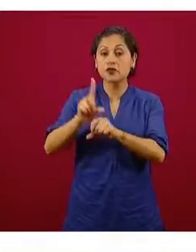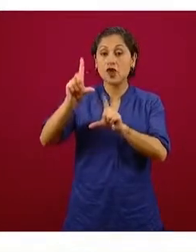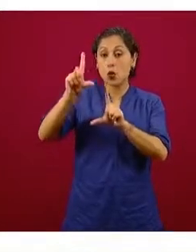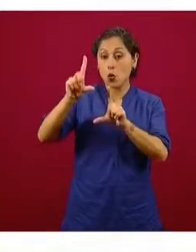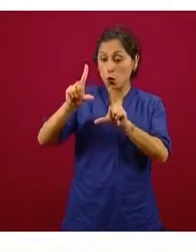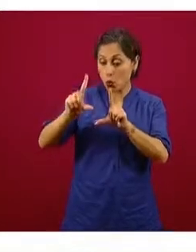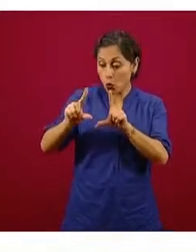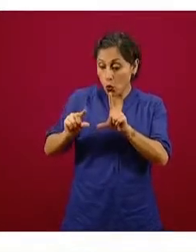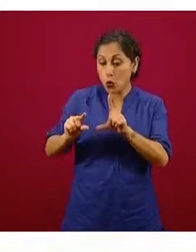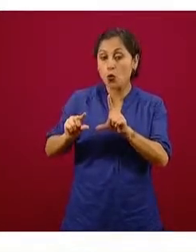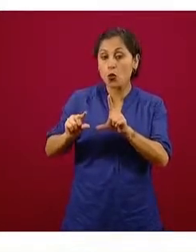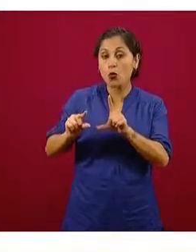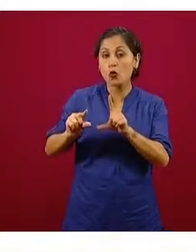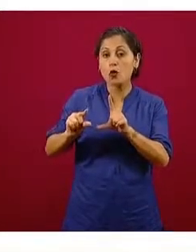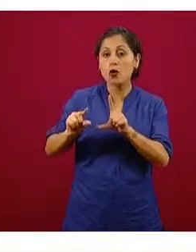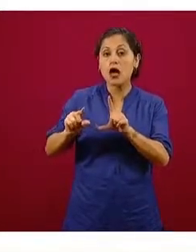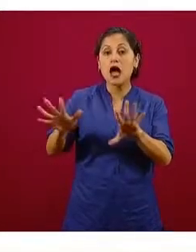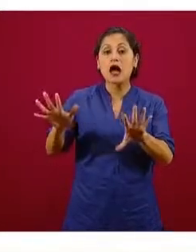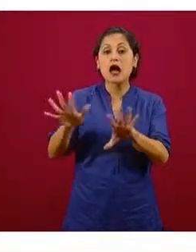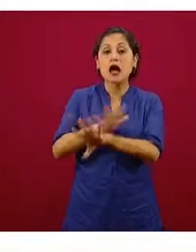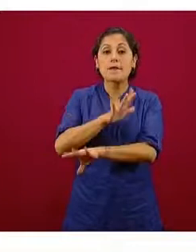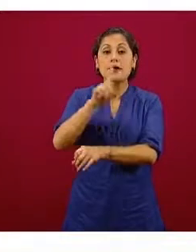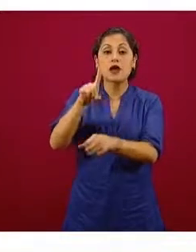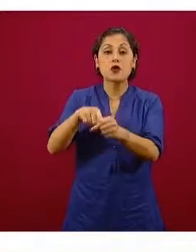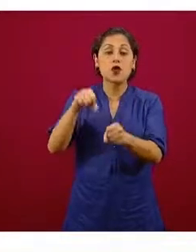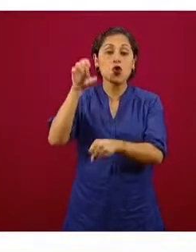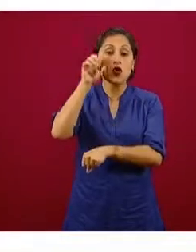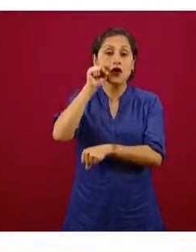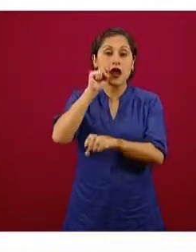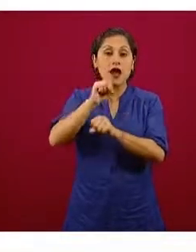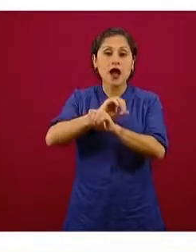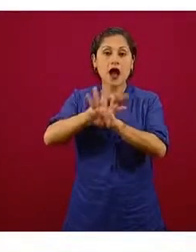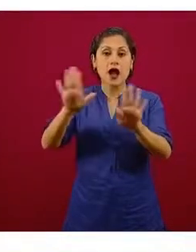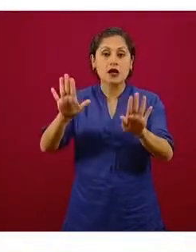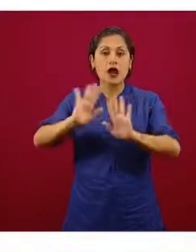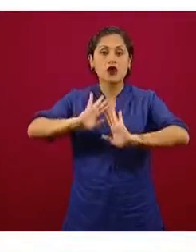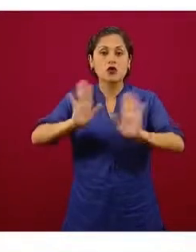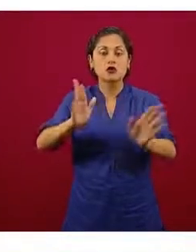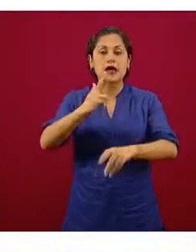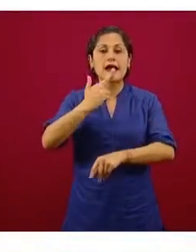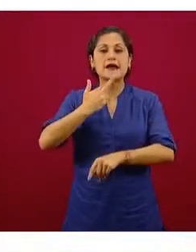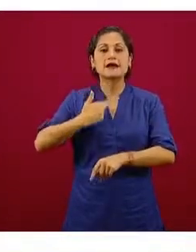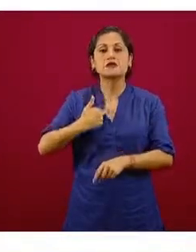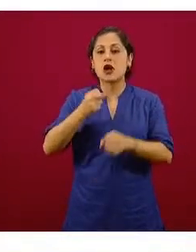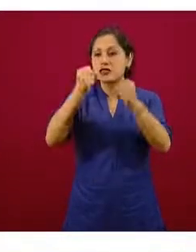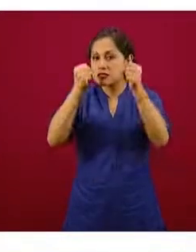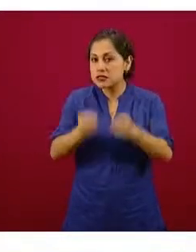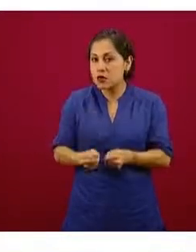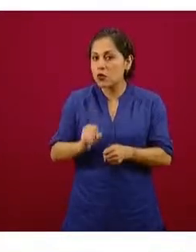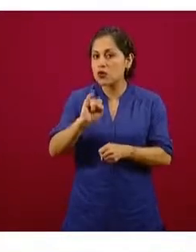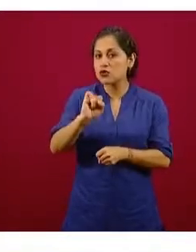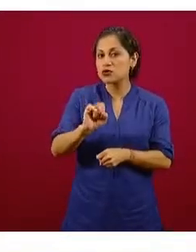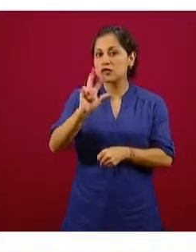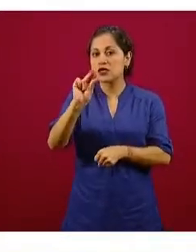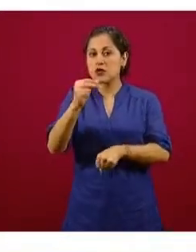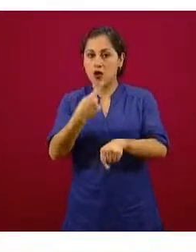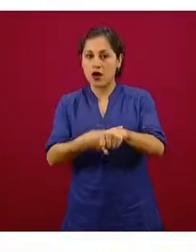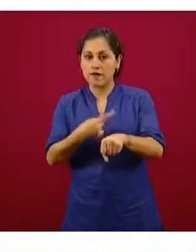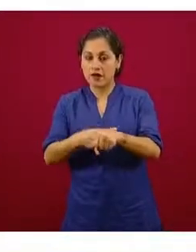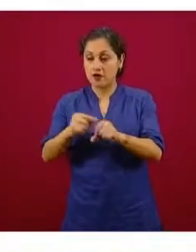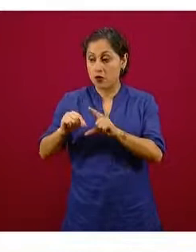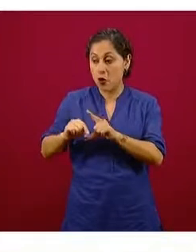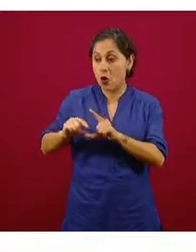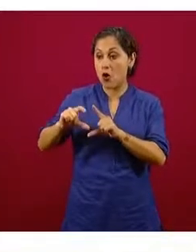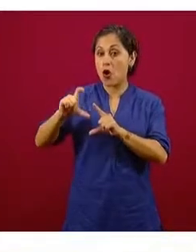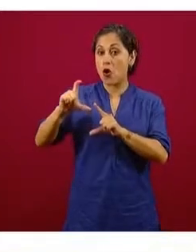el color naranja claro, y si bien no necesariamente tenga que subir el color guinda porque se puedan